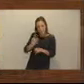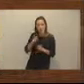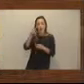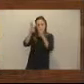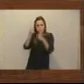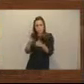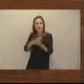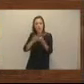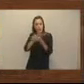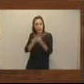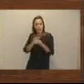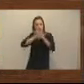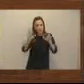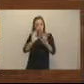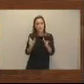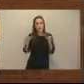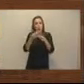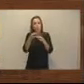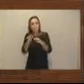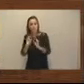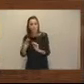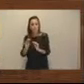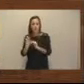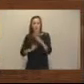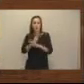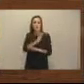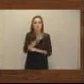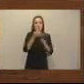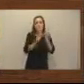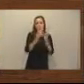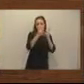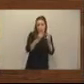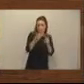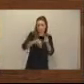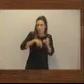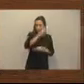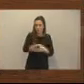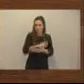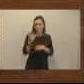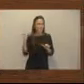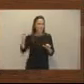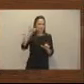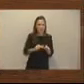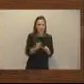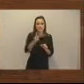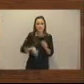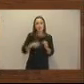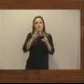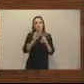pero su partido ocultó información al Tribunal de Cuentas de Cataluña durante años y bloqueó la Ley de Cuentas Abiertas en Andalucía.